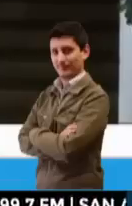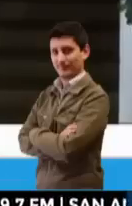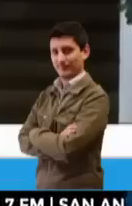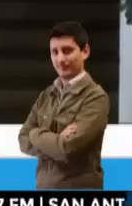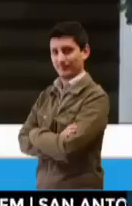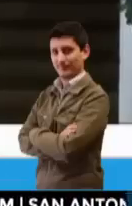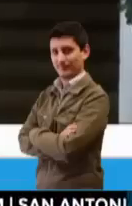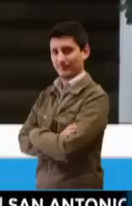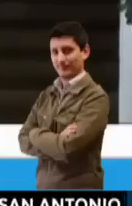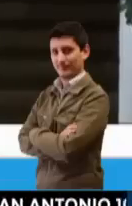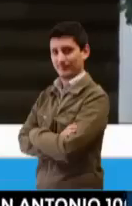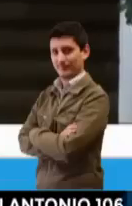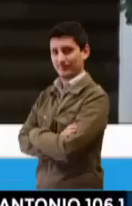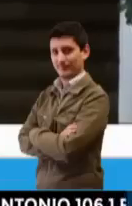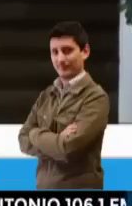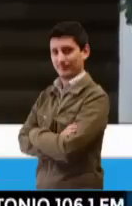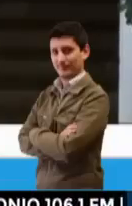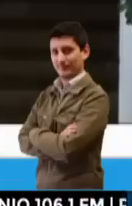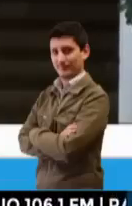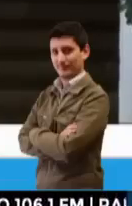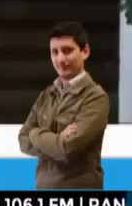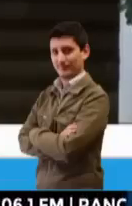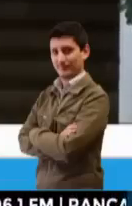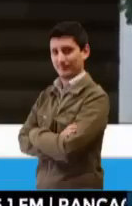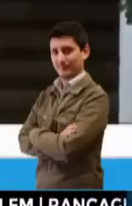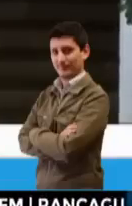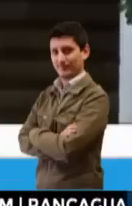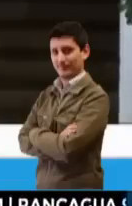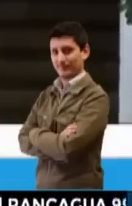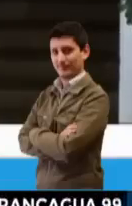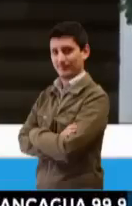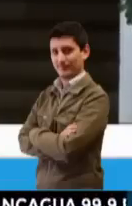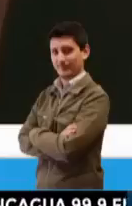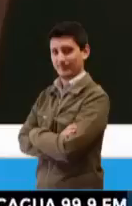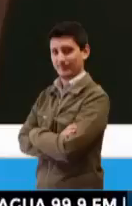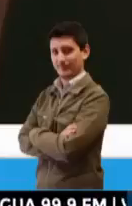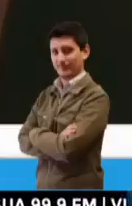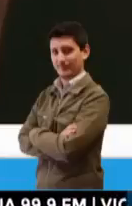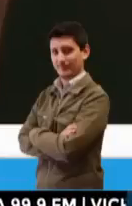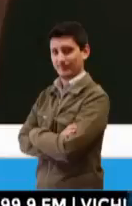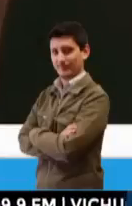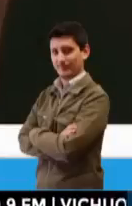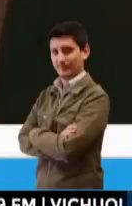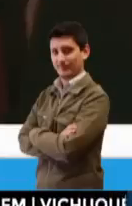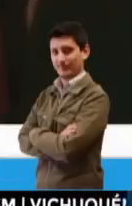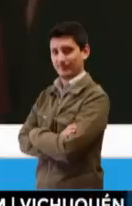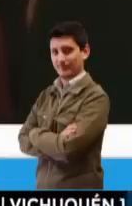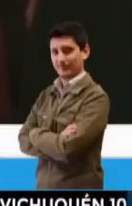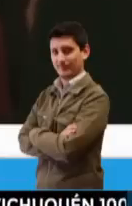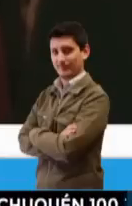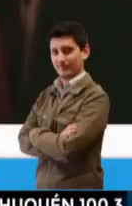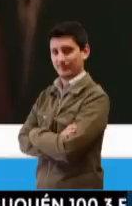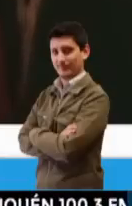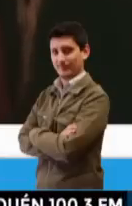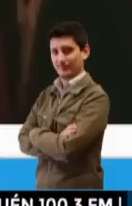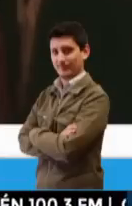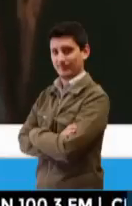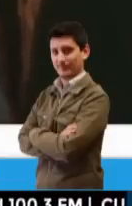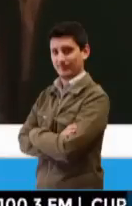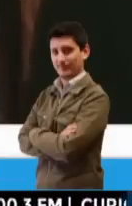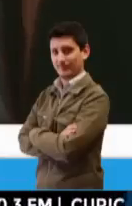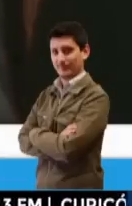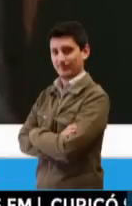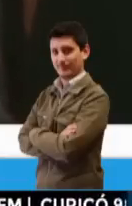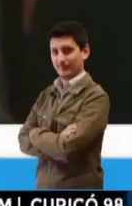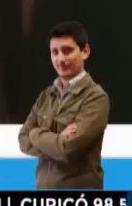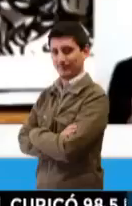mucha simpatía, y eso alimenta más todavía que sea este ministro en particular y que tenga un efecto en las conversaciones que vengan. Pero la verdad, yo creo